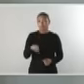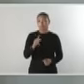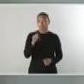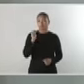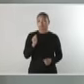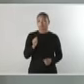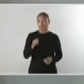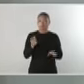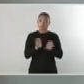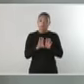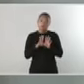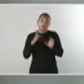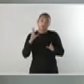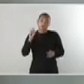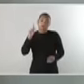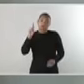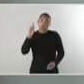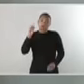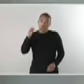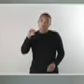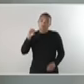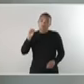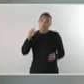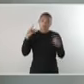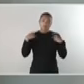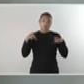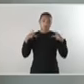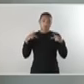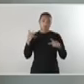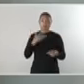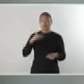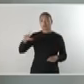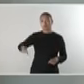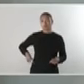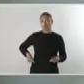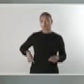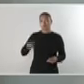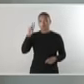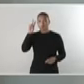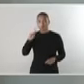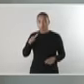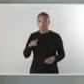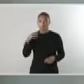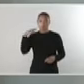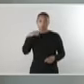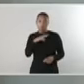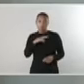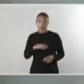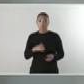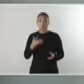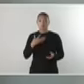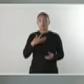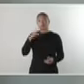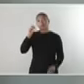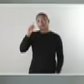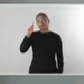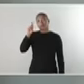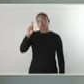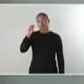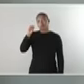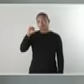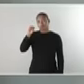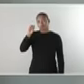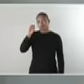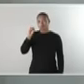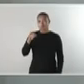del compromiso con la gente voy a tener un gobierno honesto y eficaz ni compromiso con la transparencia es un hecho